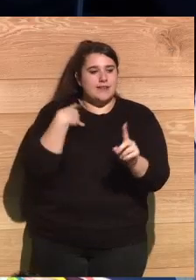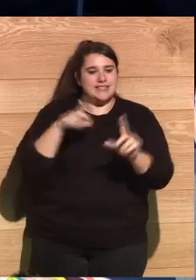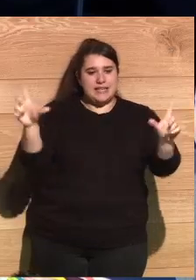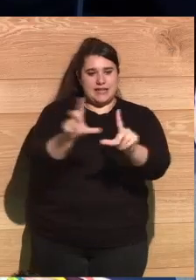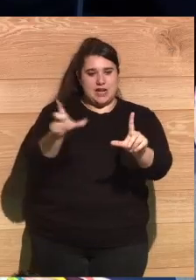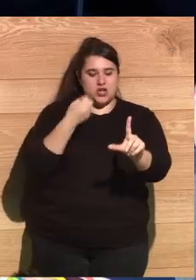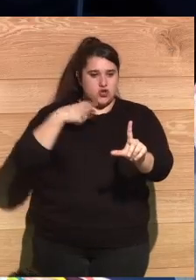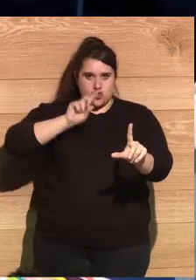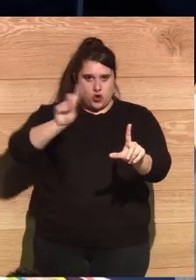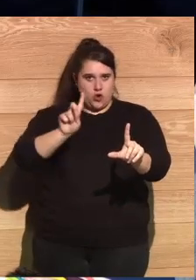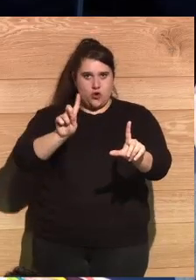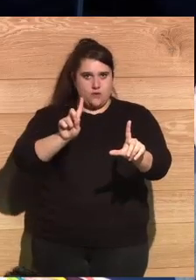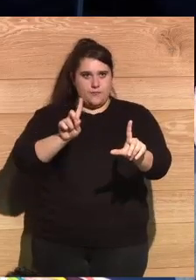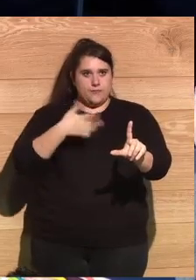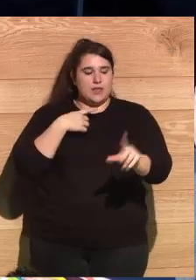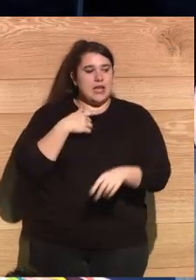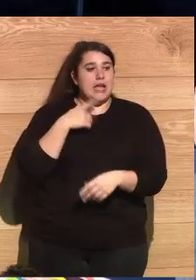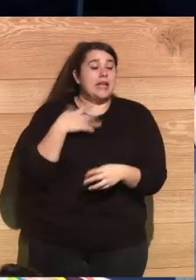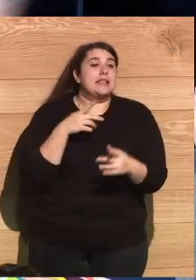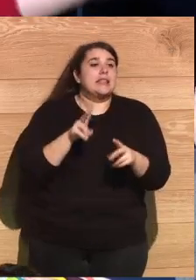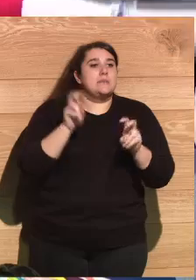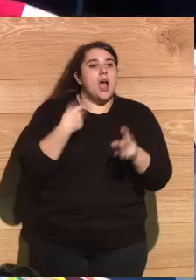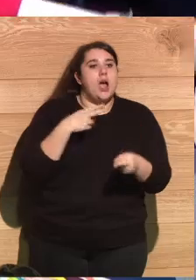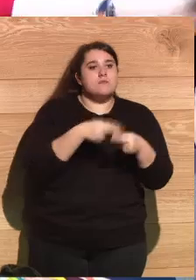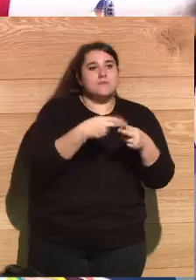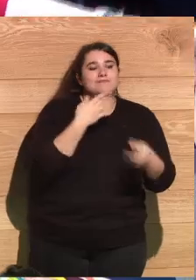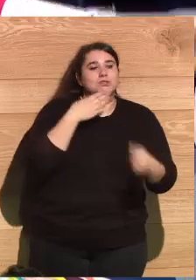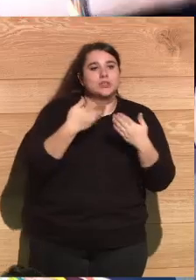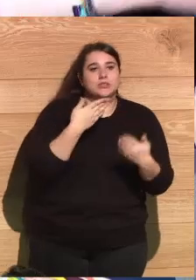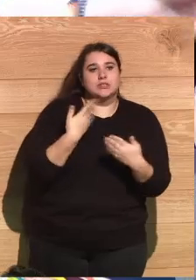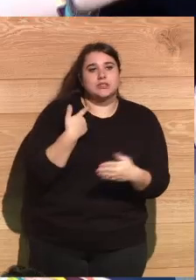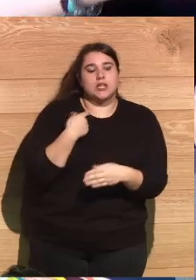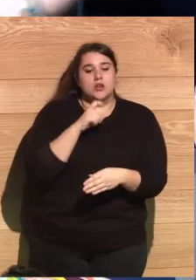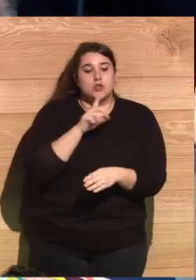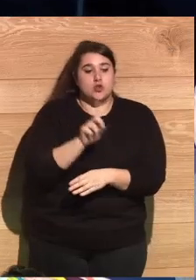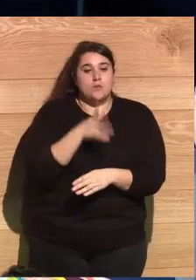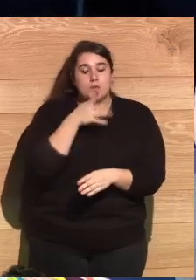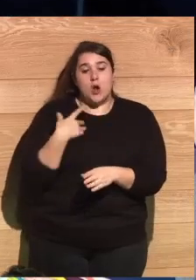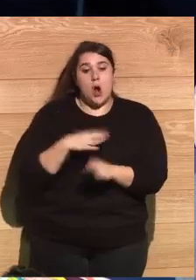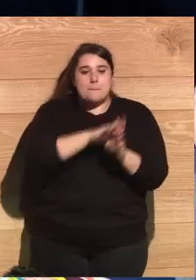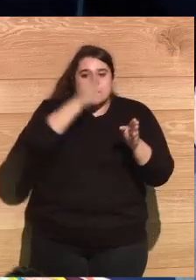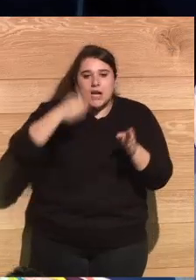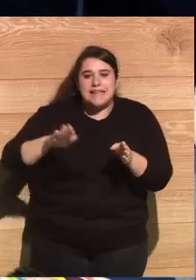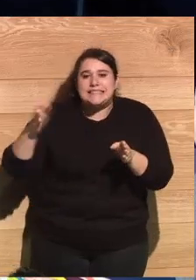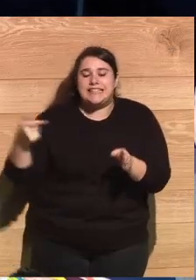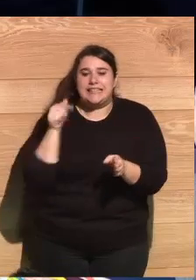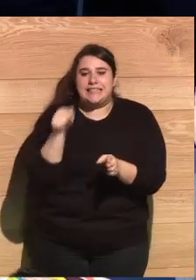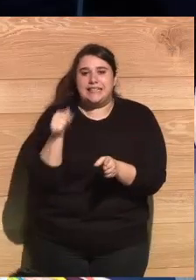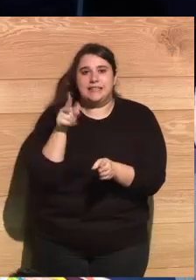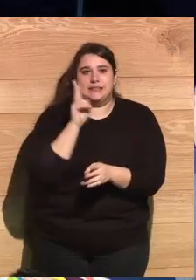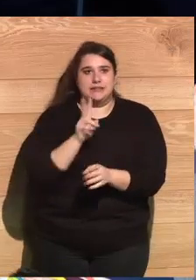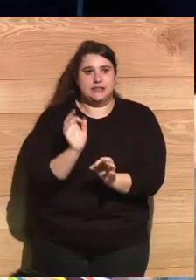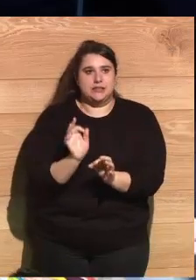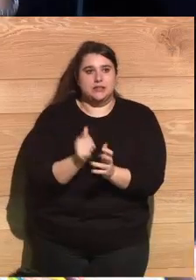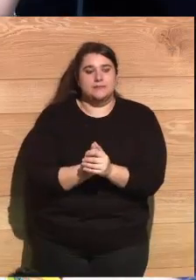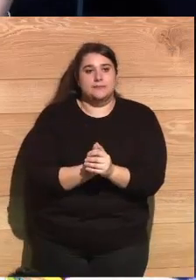de televisión, no está hablando con la política, sino está hablando con el paisaje que tiene en la puerta. Por eso muchas veces nos